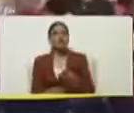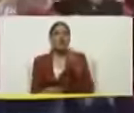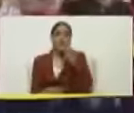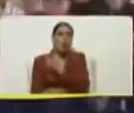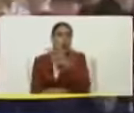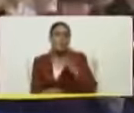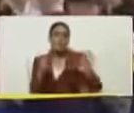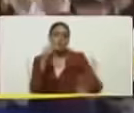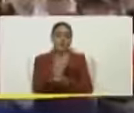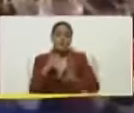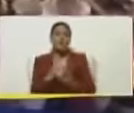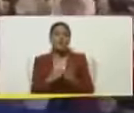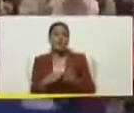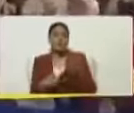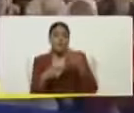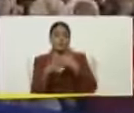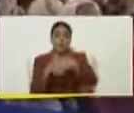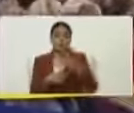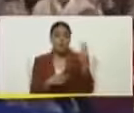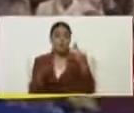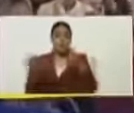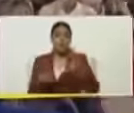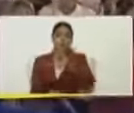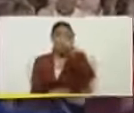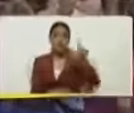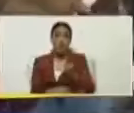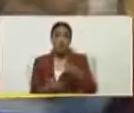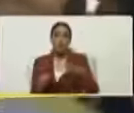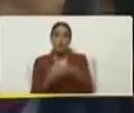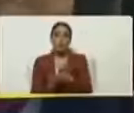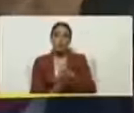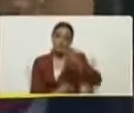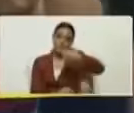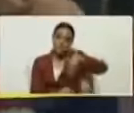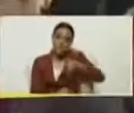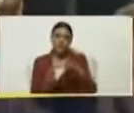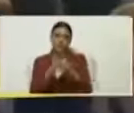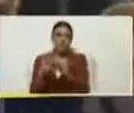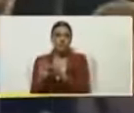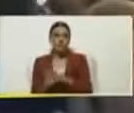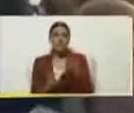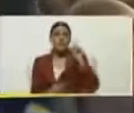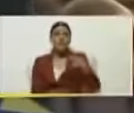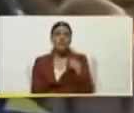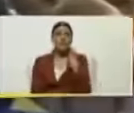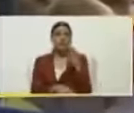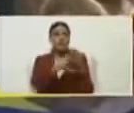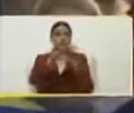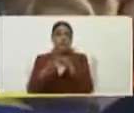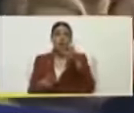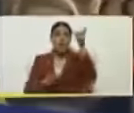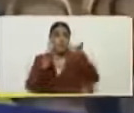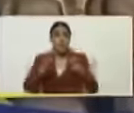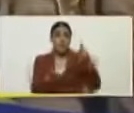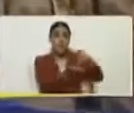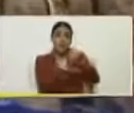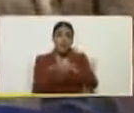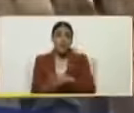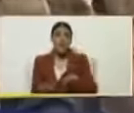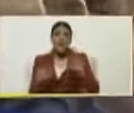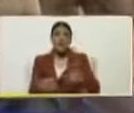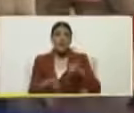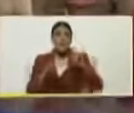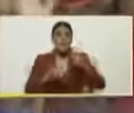defender este 28 de julio nuestra candidatura. Y le digo a todos los presentes, este candidato que nosotros tenemos